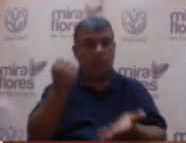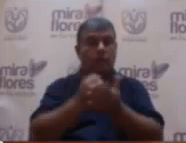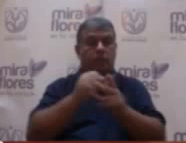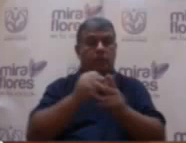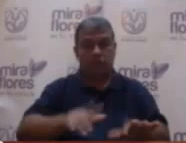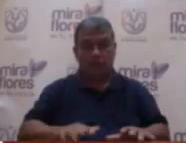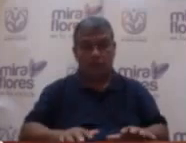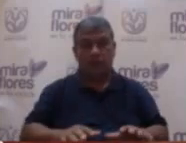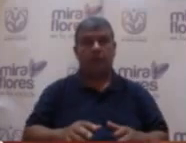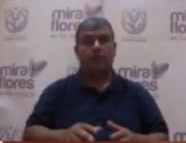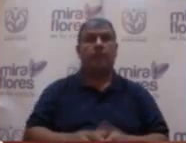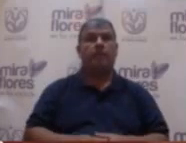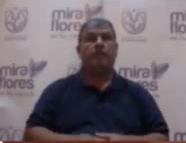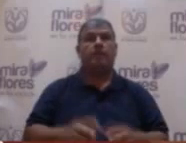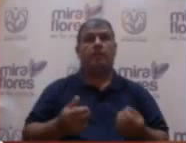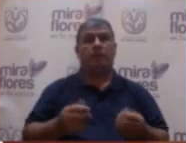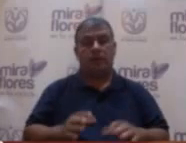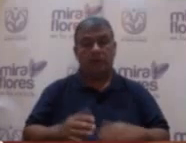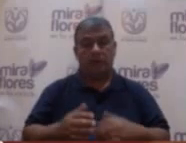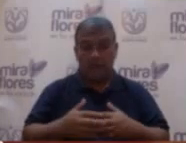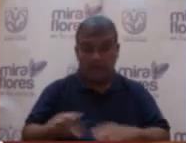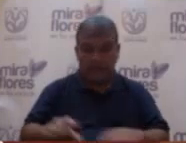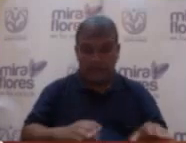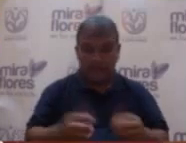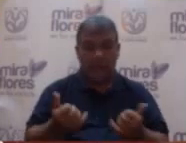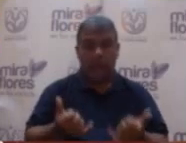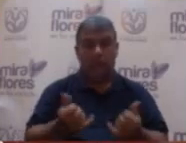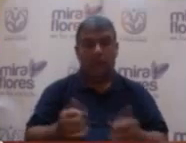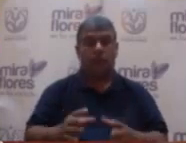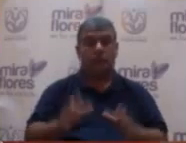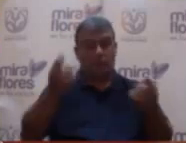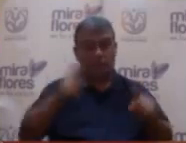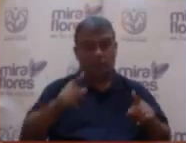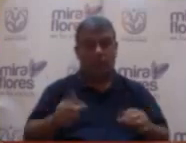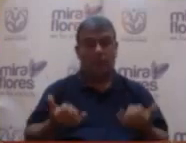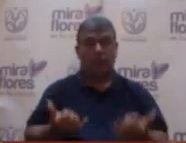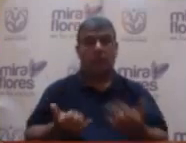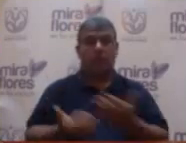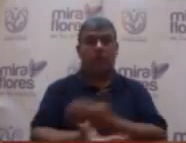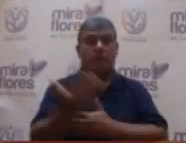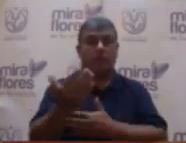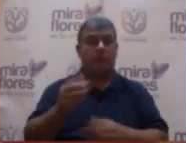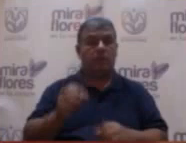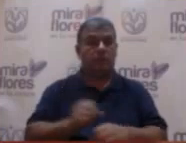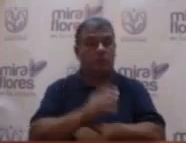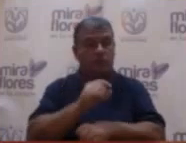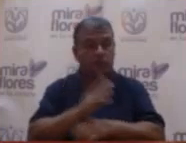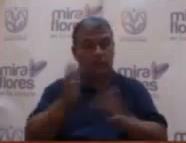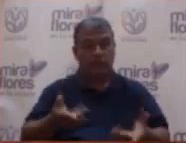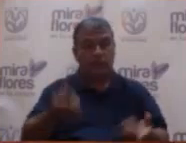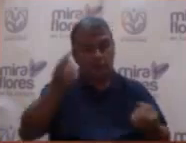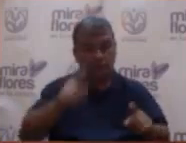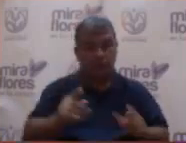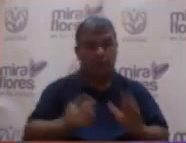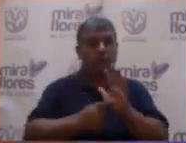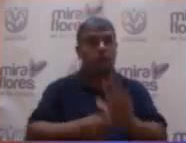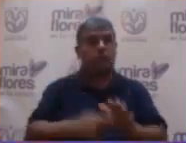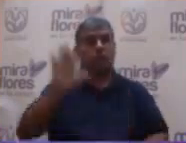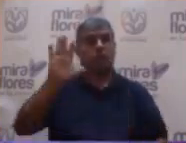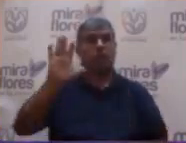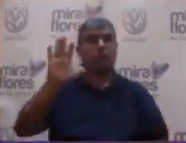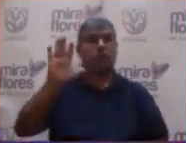acta para la ejecución inmediata de los acuerdos que hemos tomado esta mañana. Aquellos miembros del Consejo que estén a favor, si no se expresan en señal de